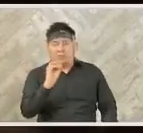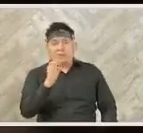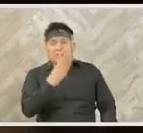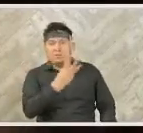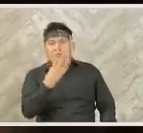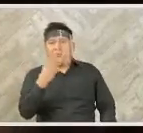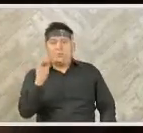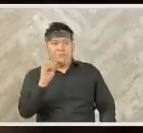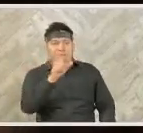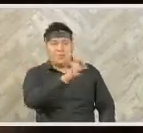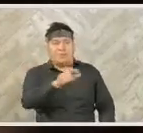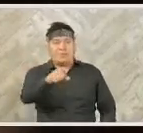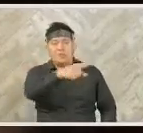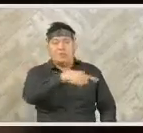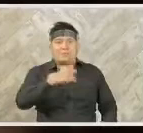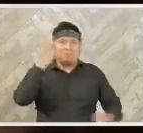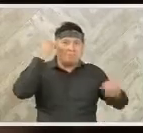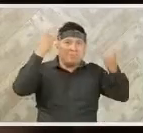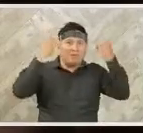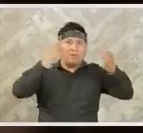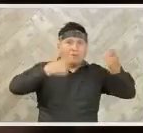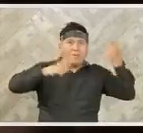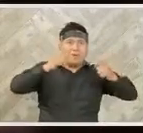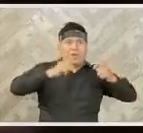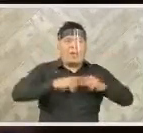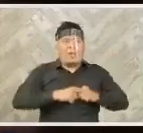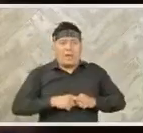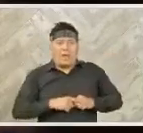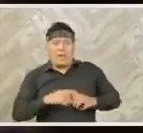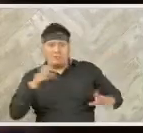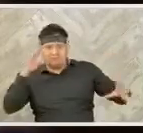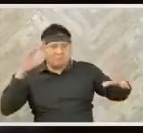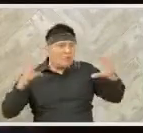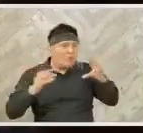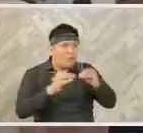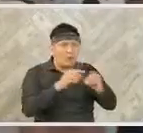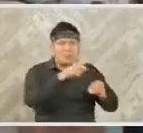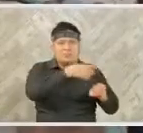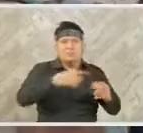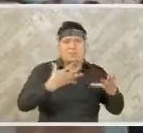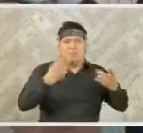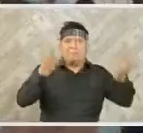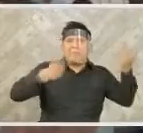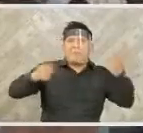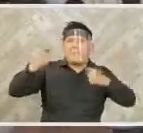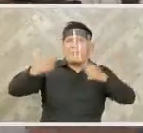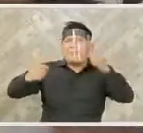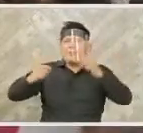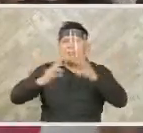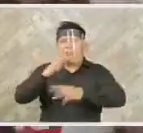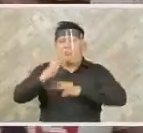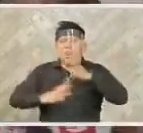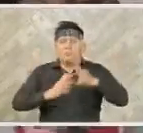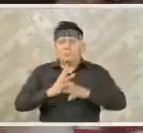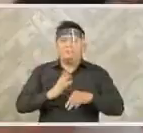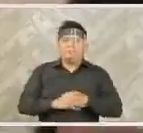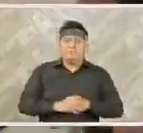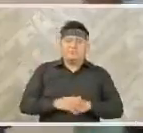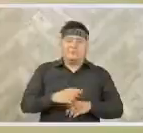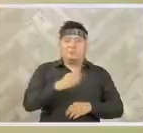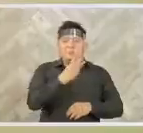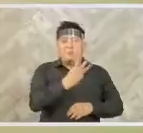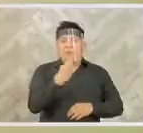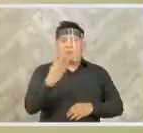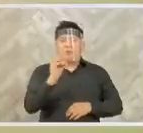de negocio que puede salir al mundo, empezar a romper la barrera del idioma. 330 empresarios hoy, de manera